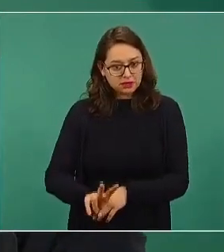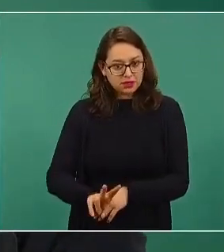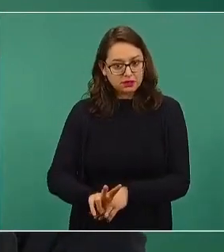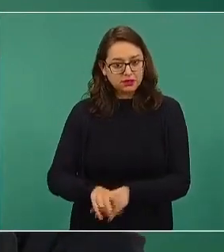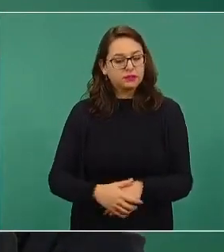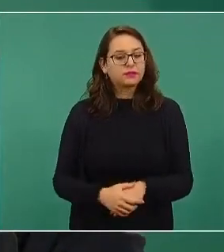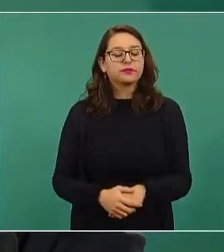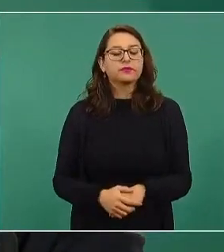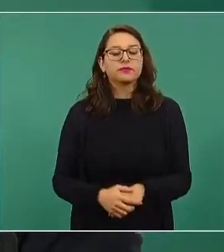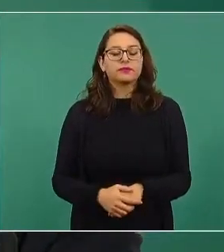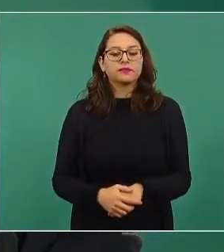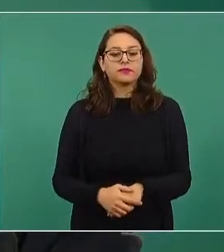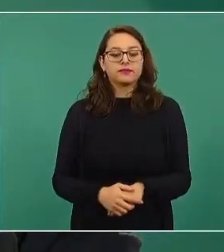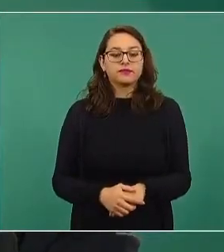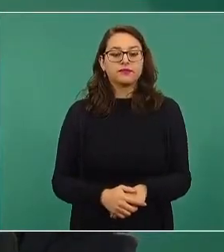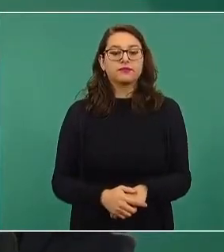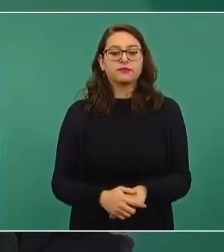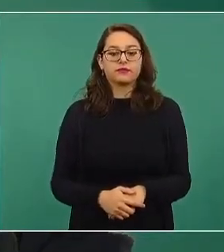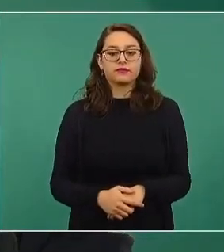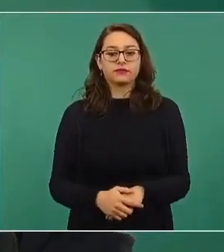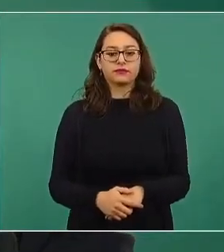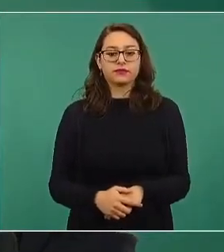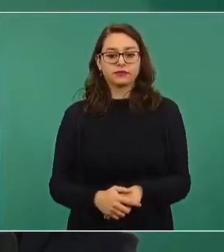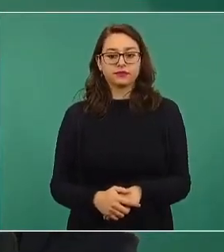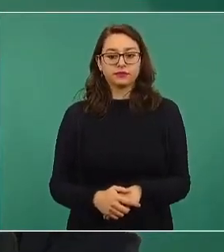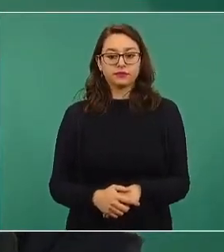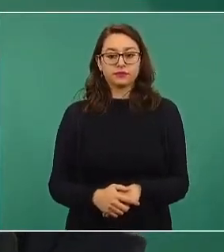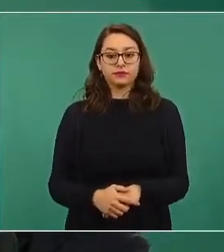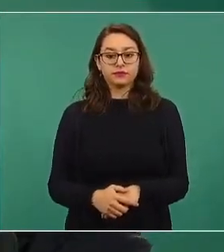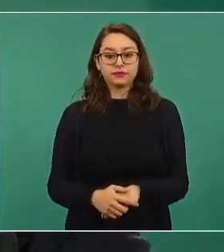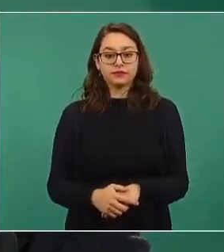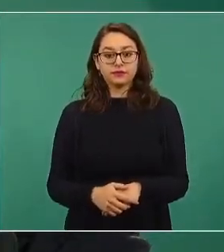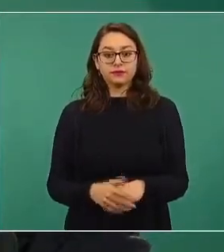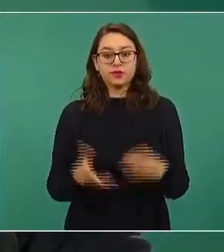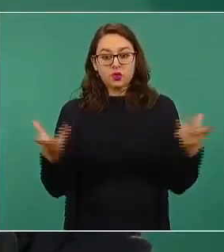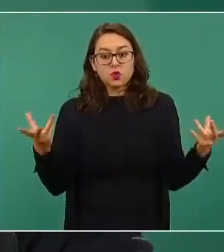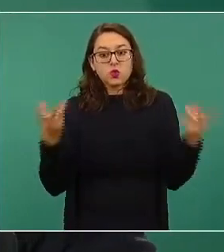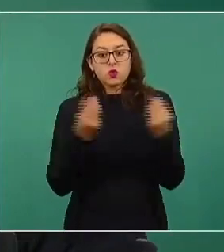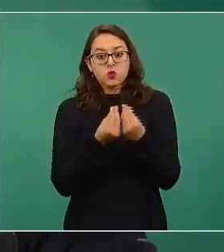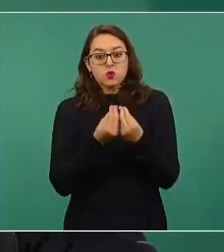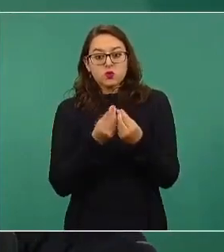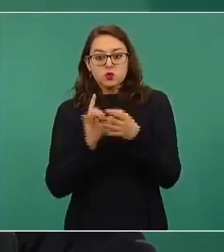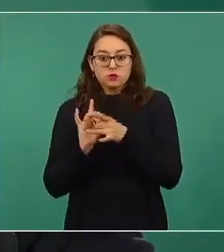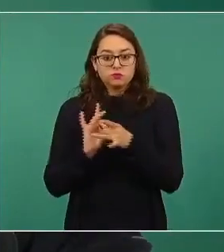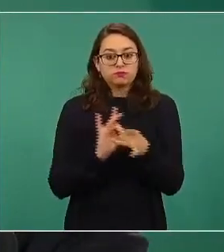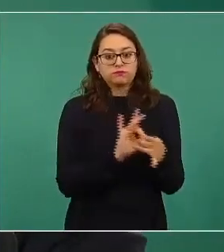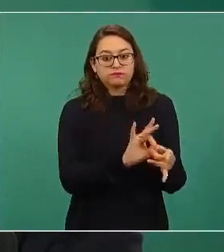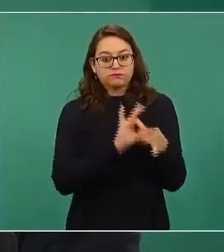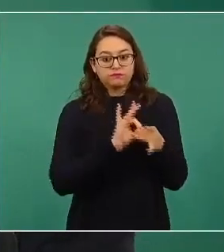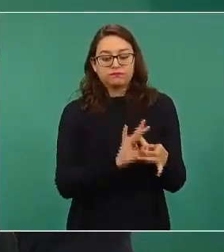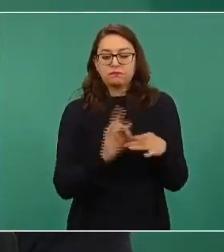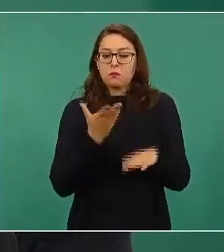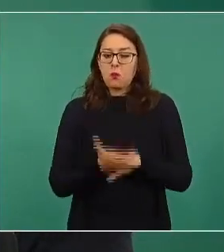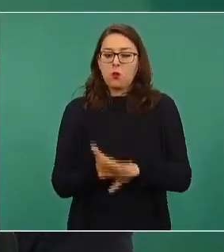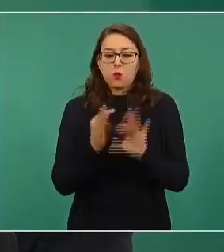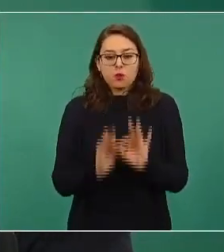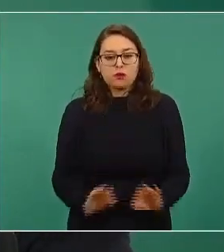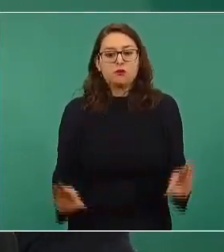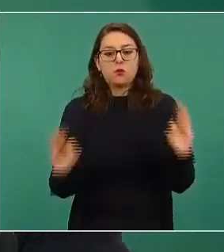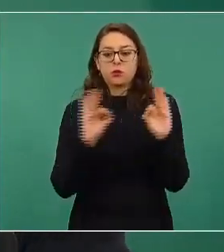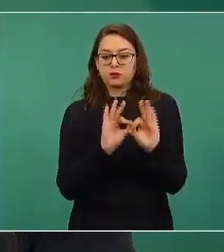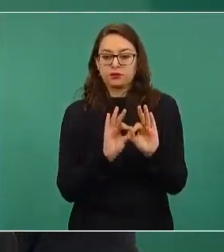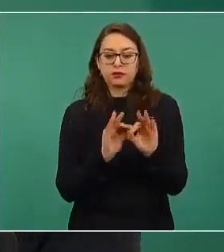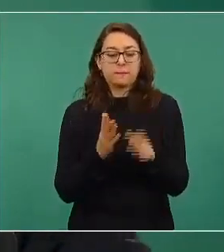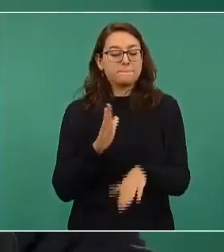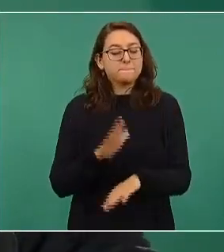porque es muy importante el reunirnos, las cumbres, pero lo